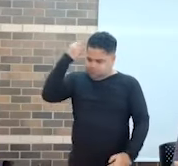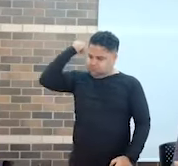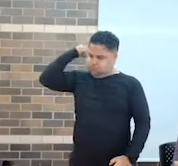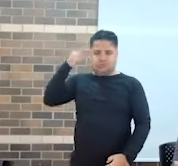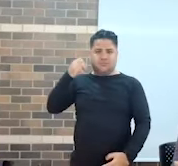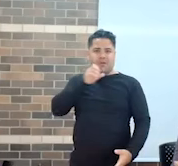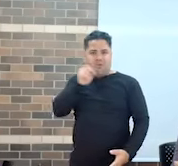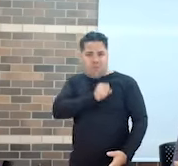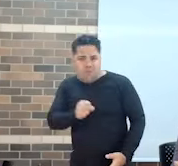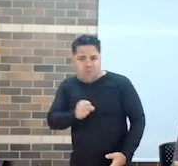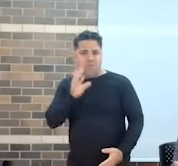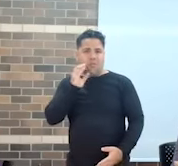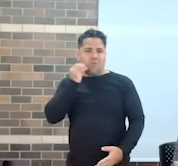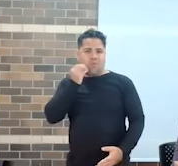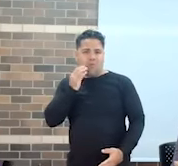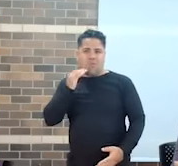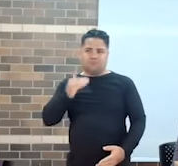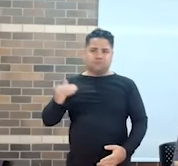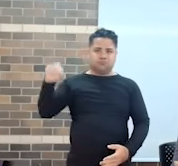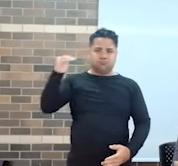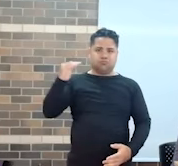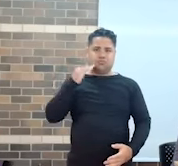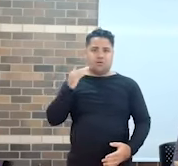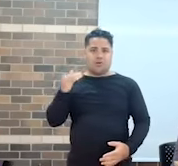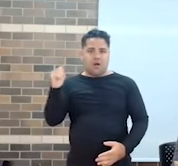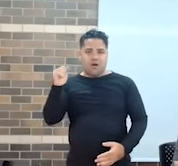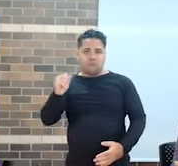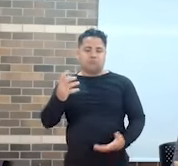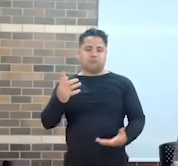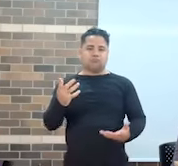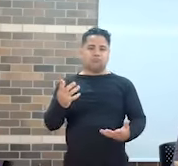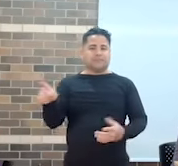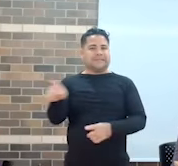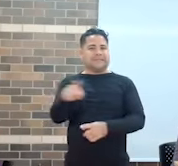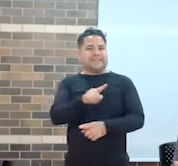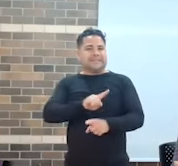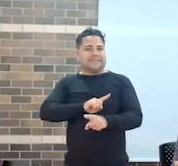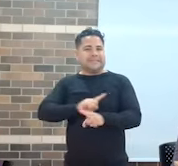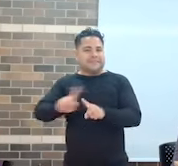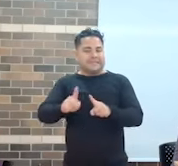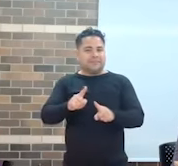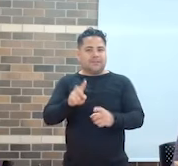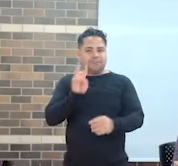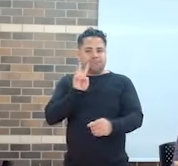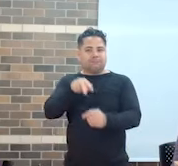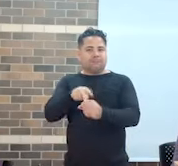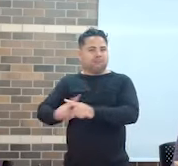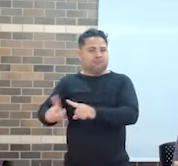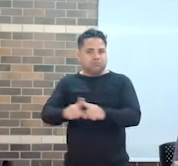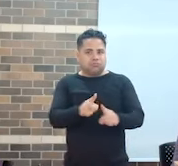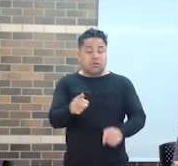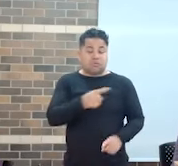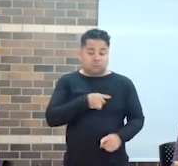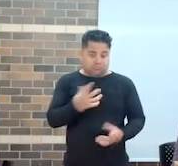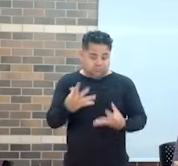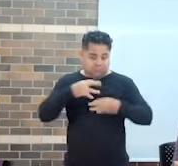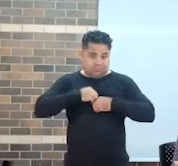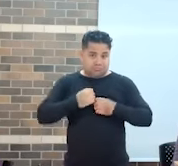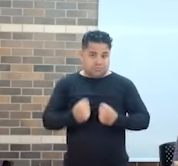de las abuelas, de los abuelos, de los mayores, de las mayoras, que son fundamentales y que nosotros no